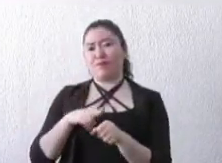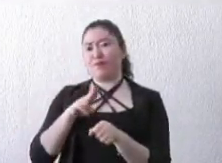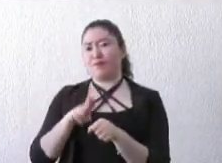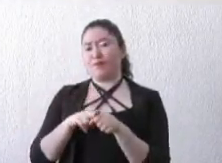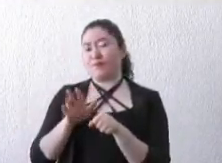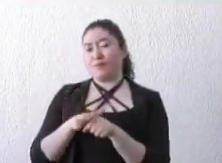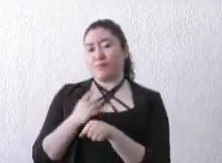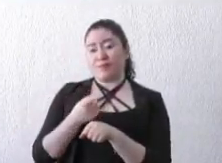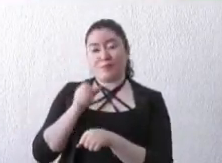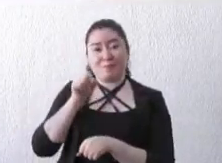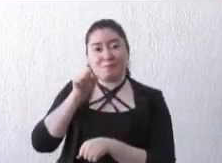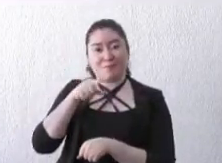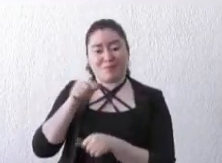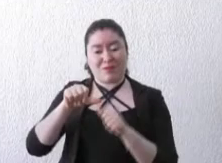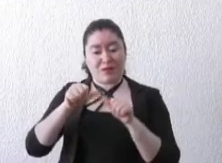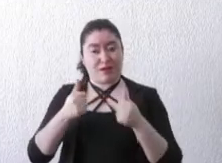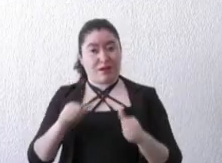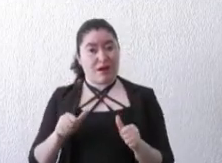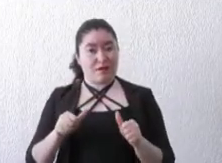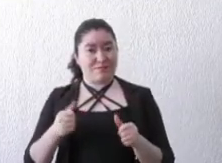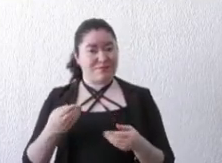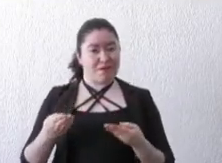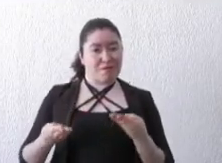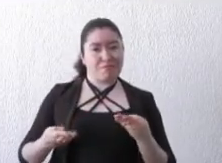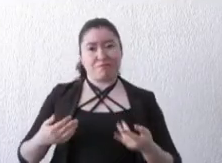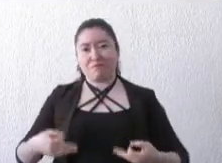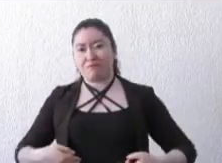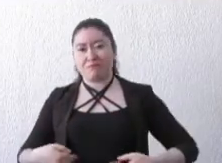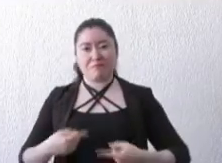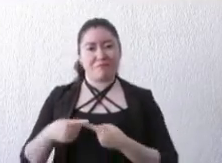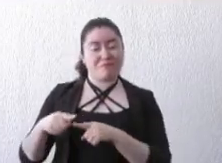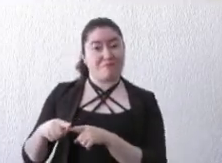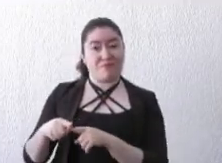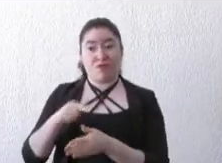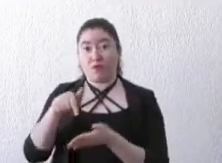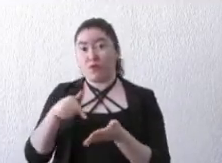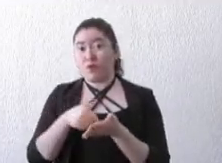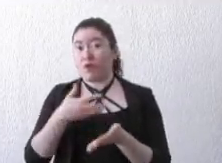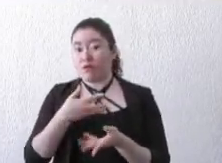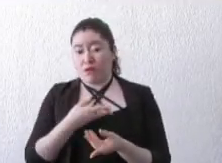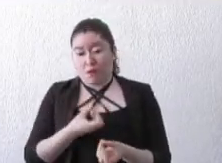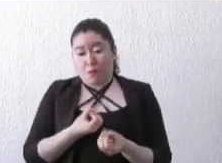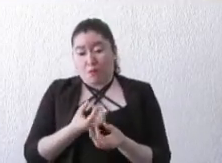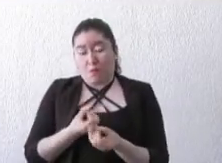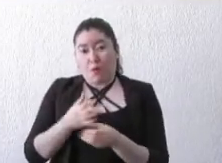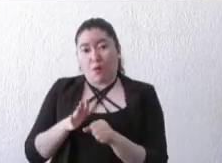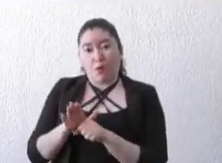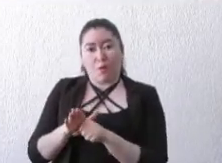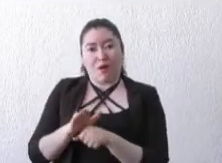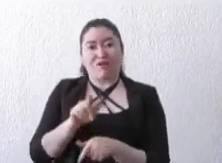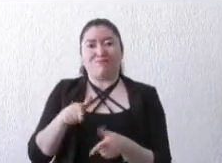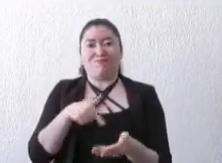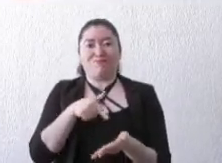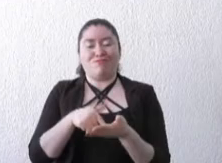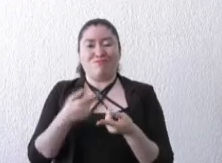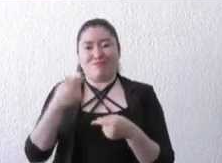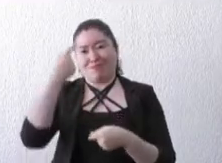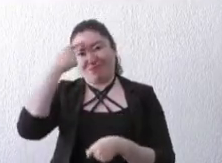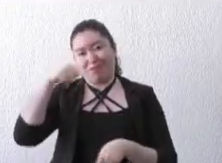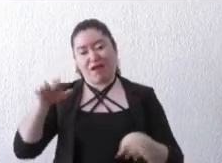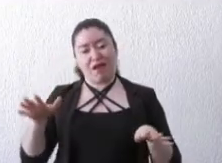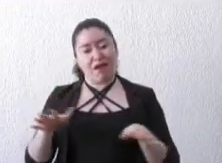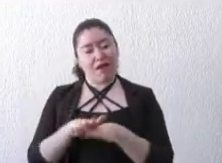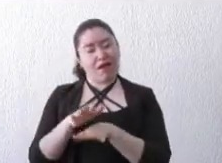porque como está dedicado a las artes escénicas, tiene que ser un espacio dotado de camerinos